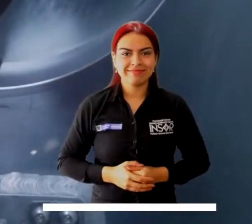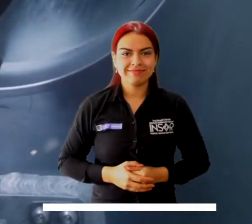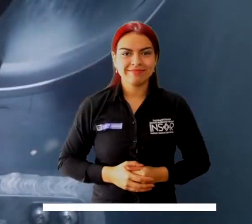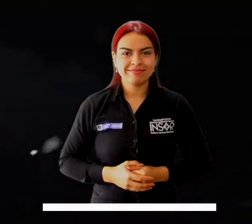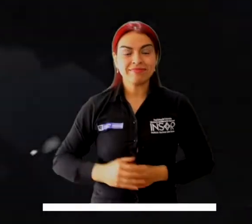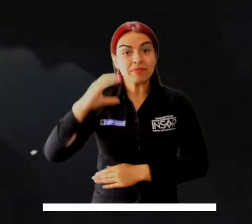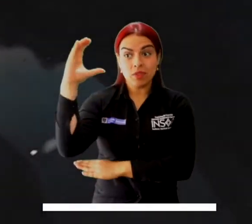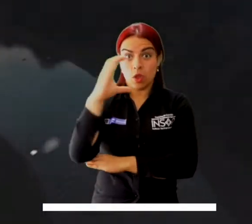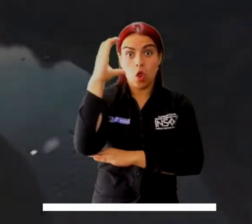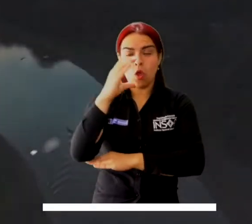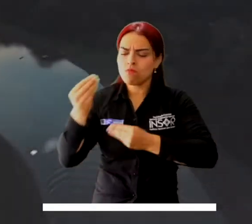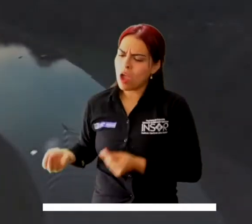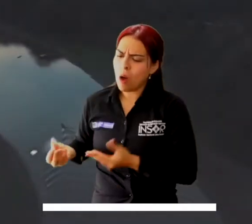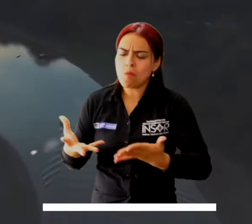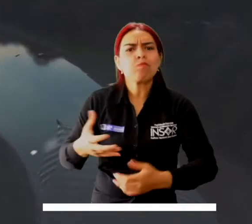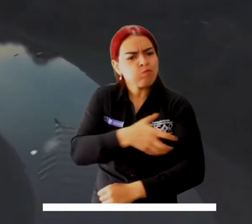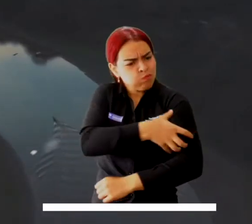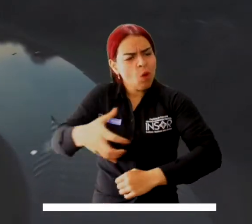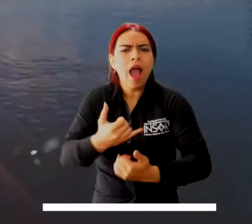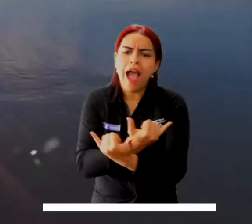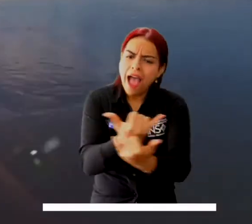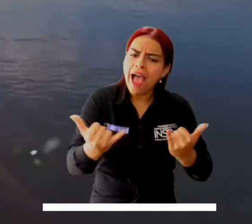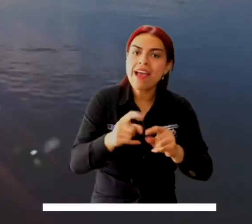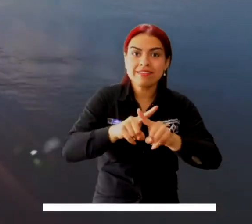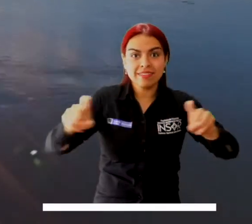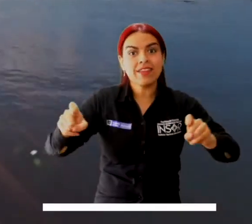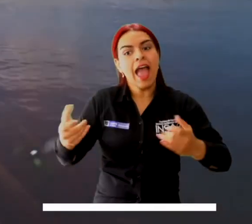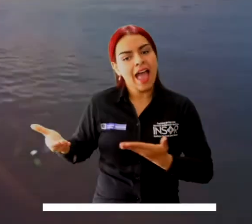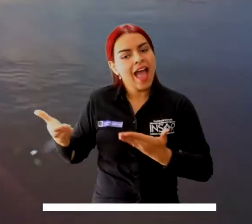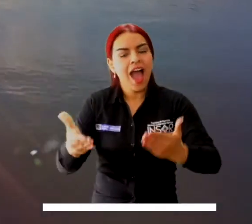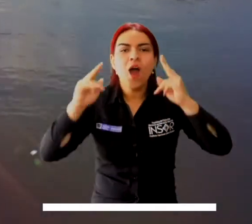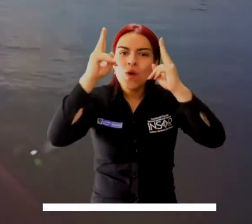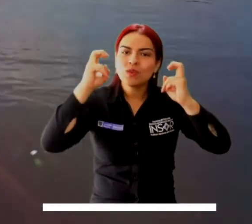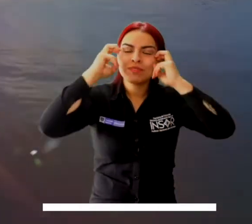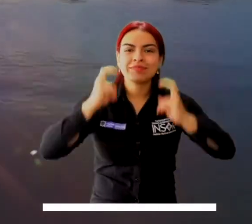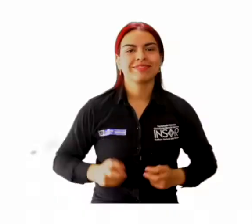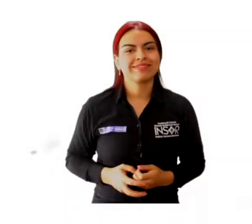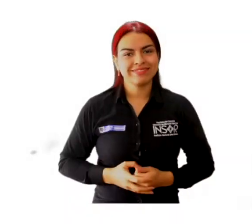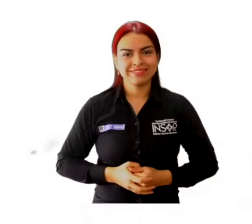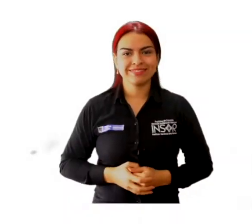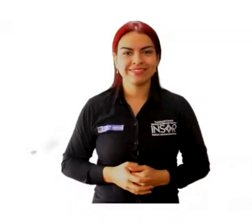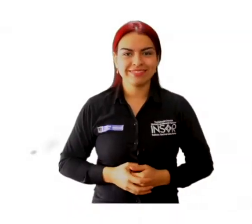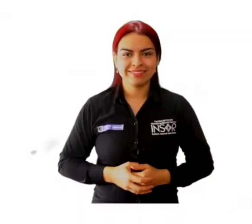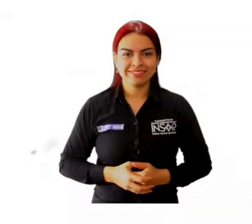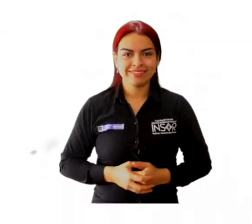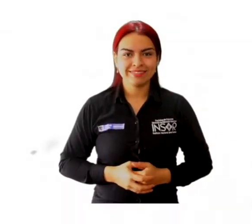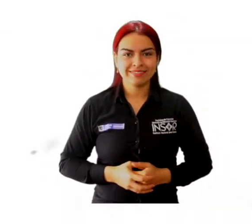Colombia, potencia diversa, hacia la sociedad del conocimiento.